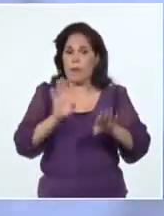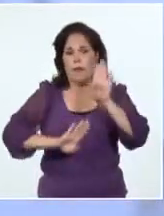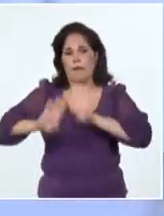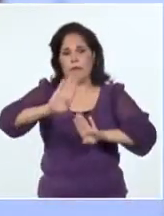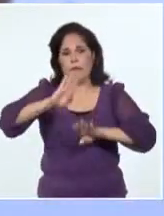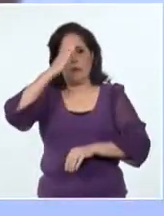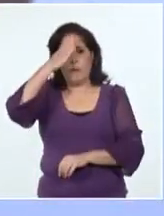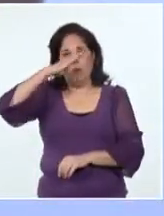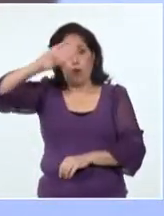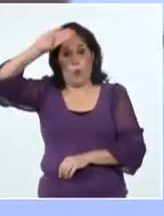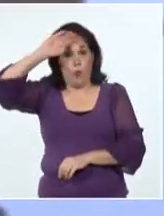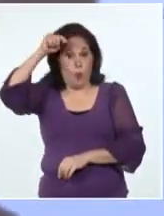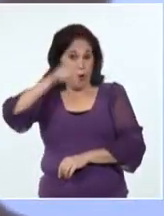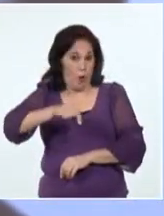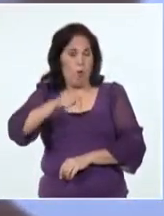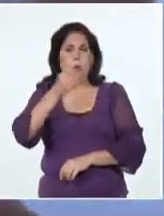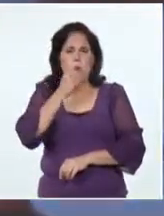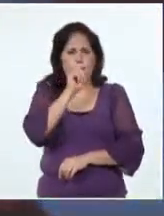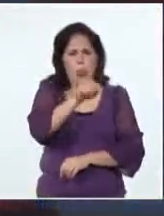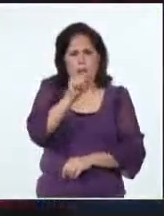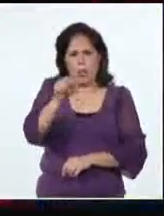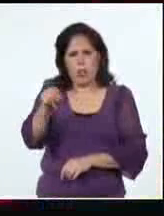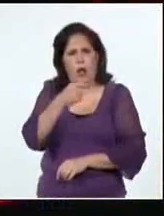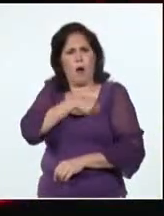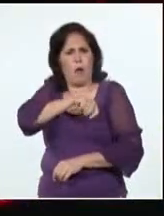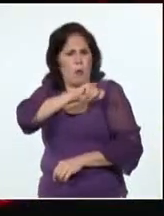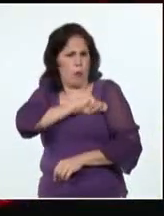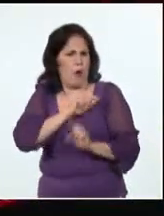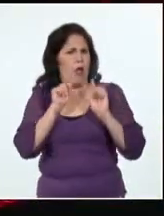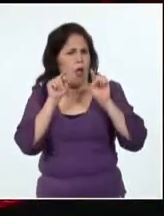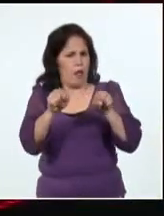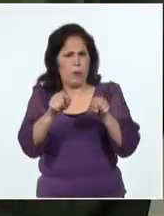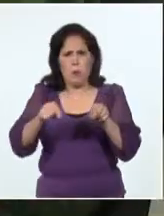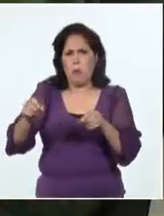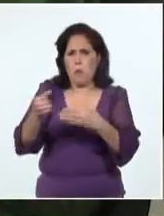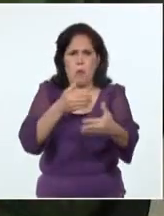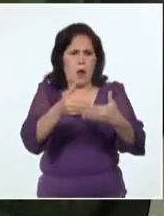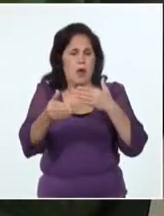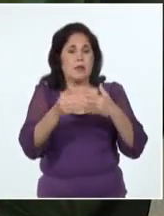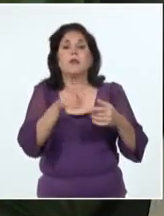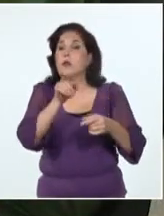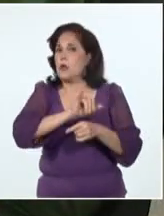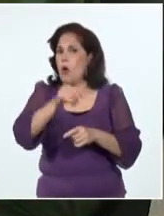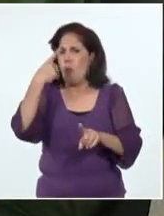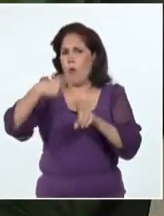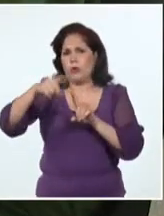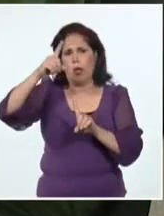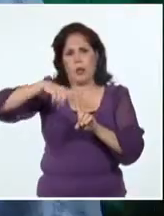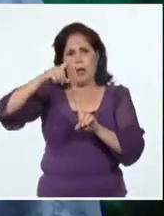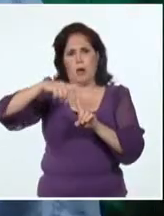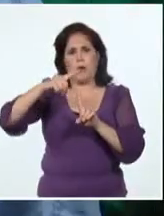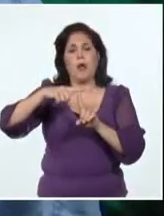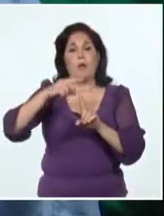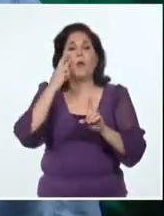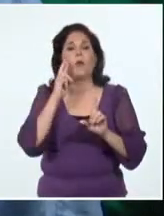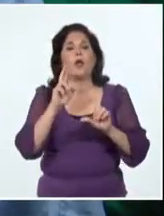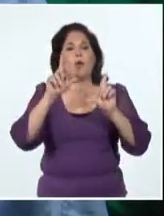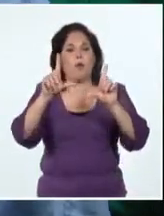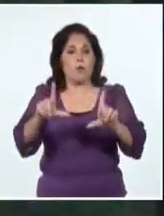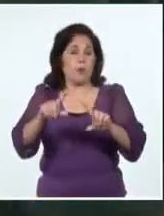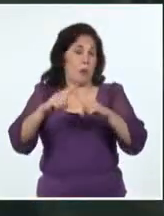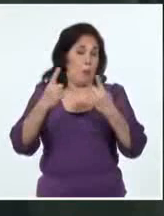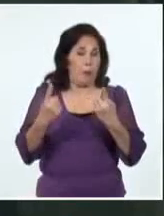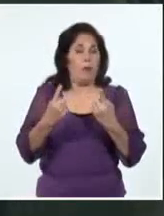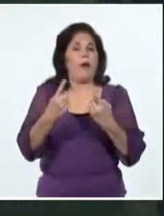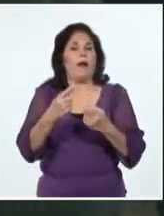patria. Hoy las podemos encontrar en las trincheras más diversas, recibiendo también el máximo reconocimiento de